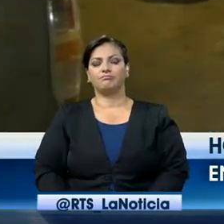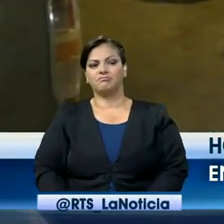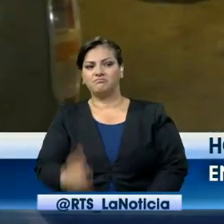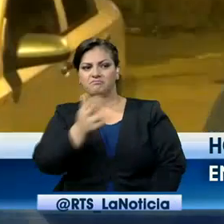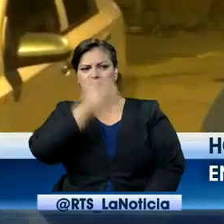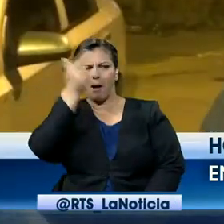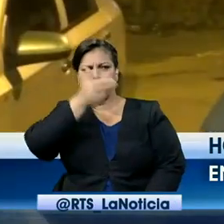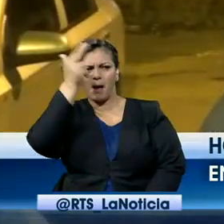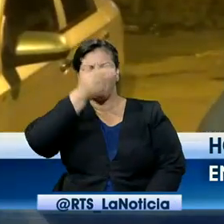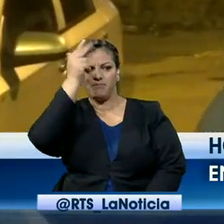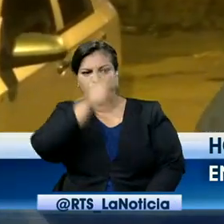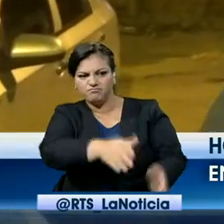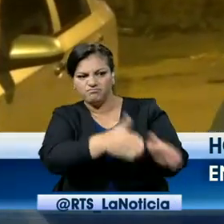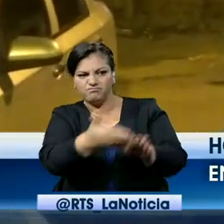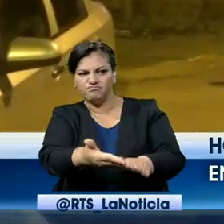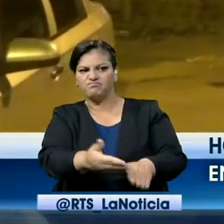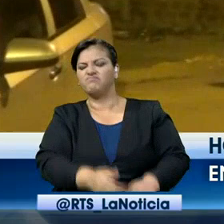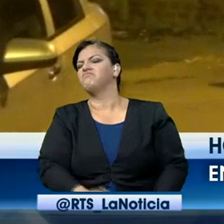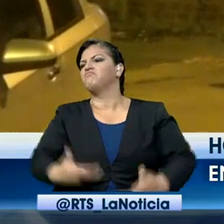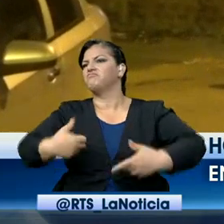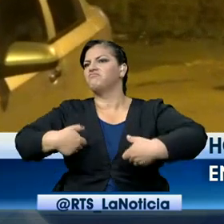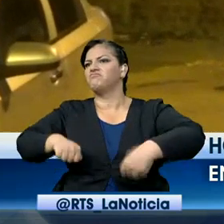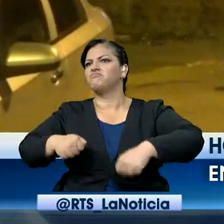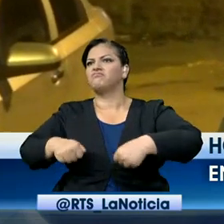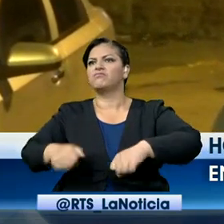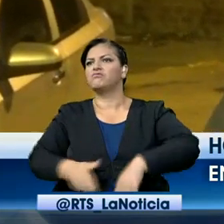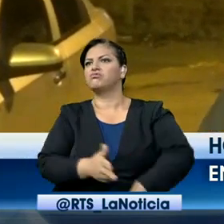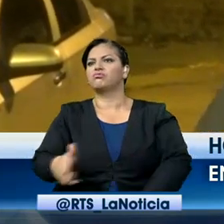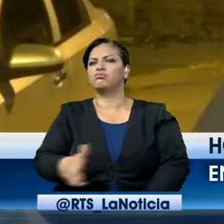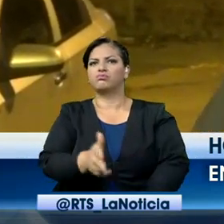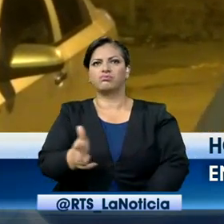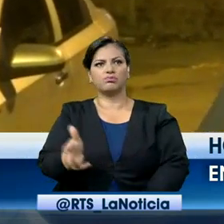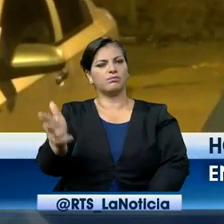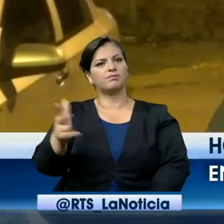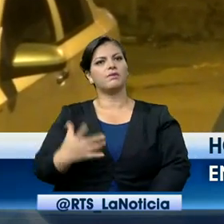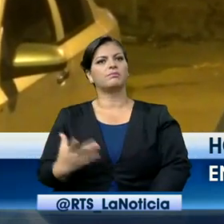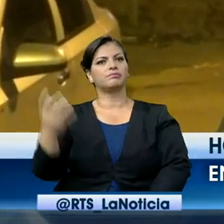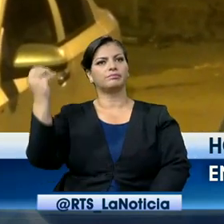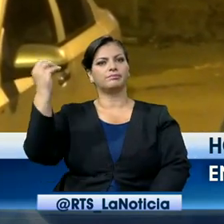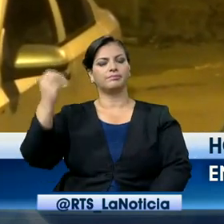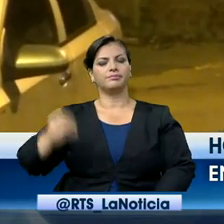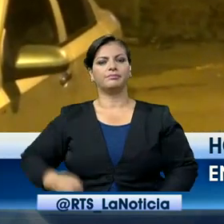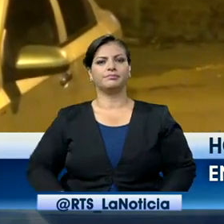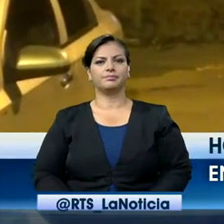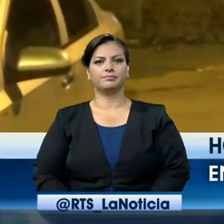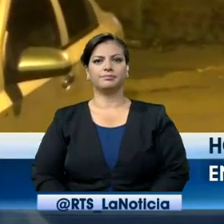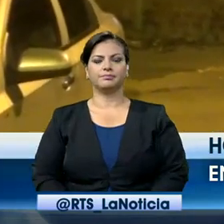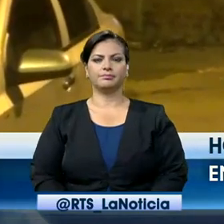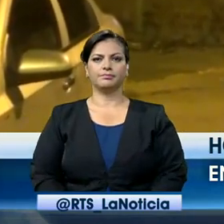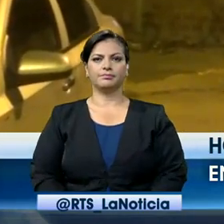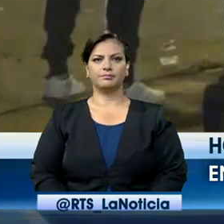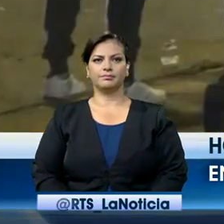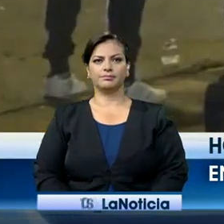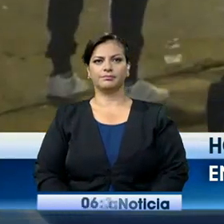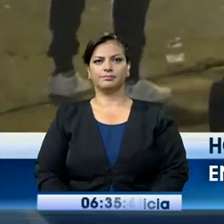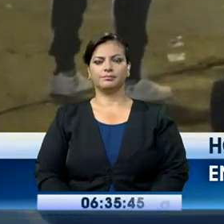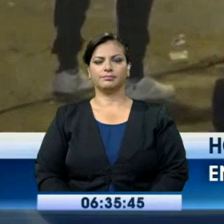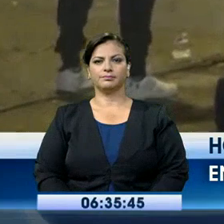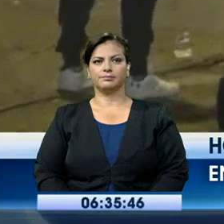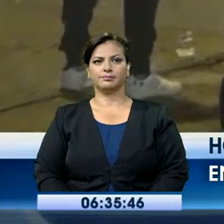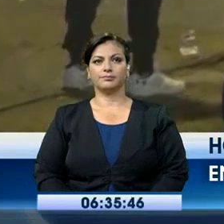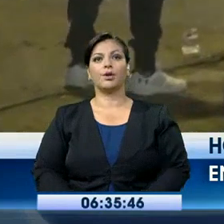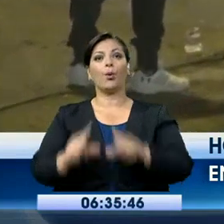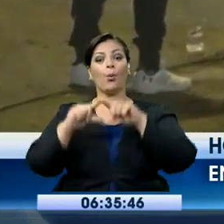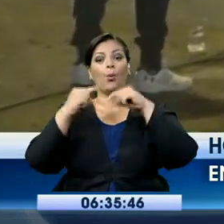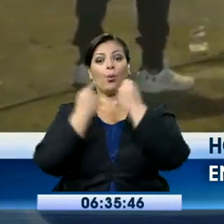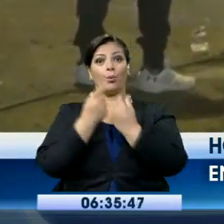la fuga. Y estaba acostado en la hamaca. De ahí salió para acá que se venía. Y ahí le dispararon. Personal de la